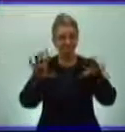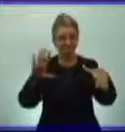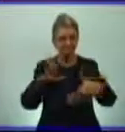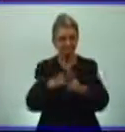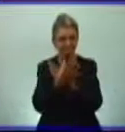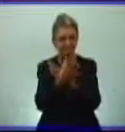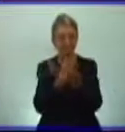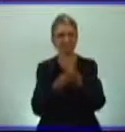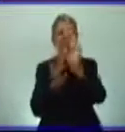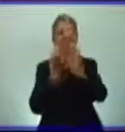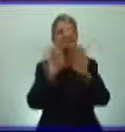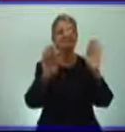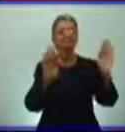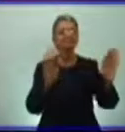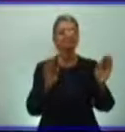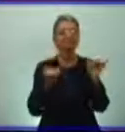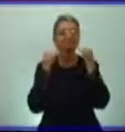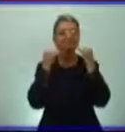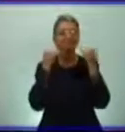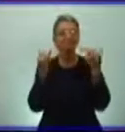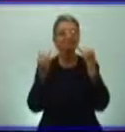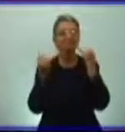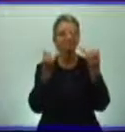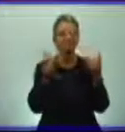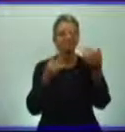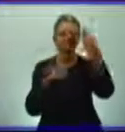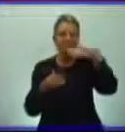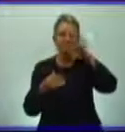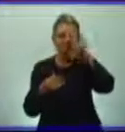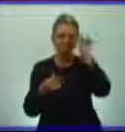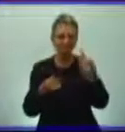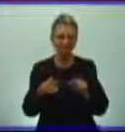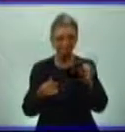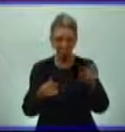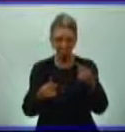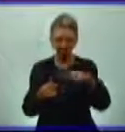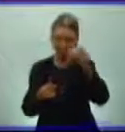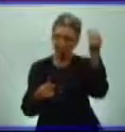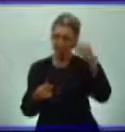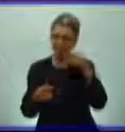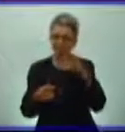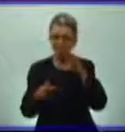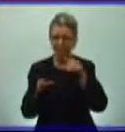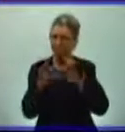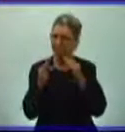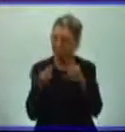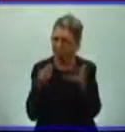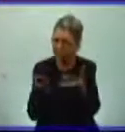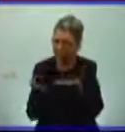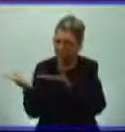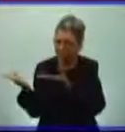nos identifican como cubanos. ¿Los conocen? A ver, díganselo a sus familiares.